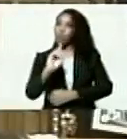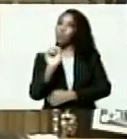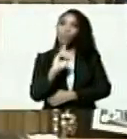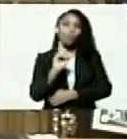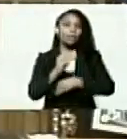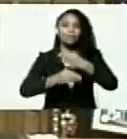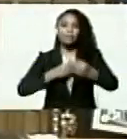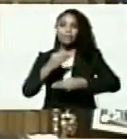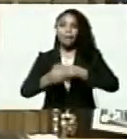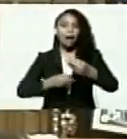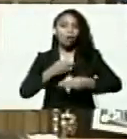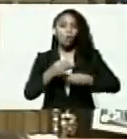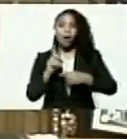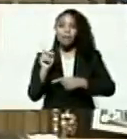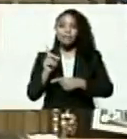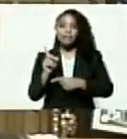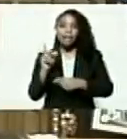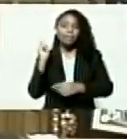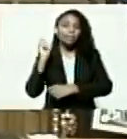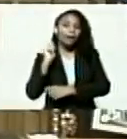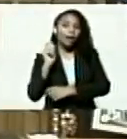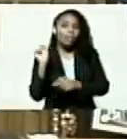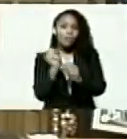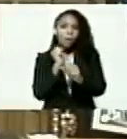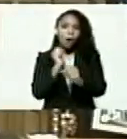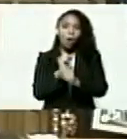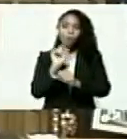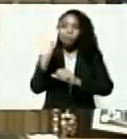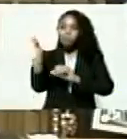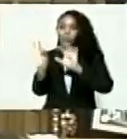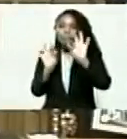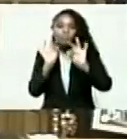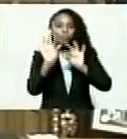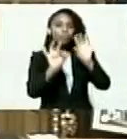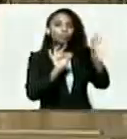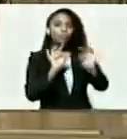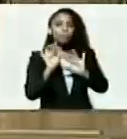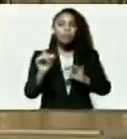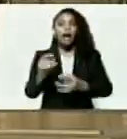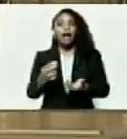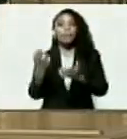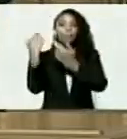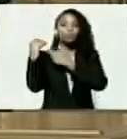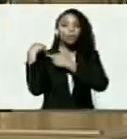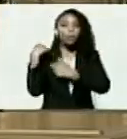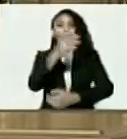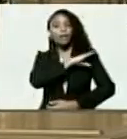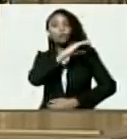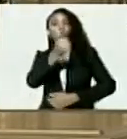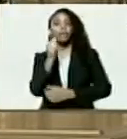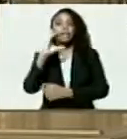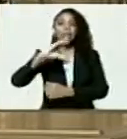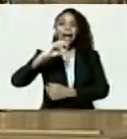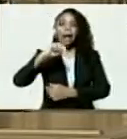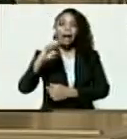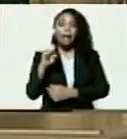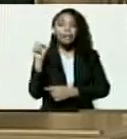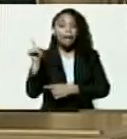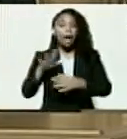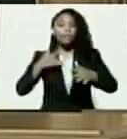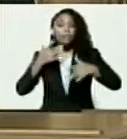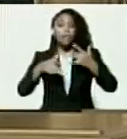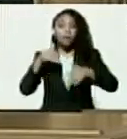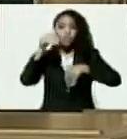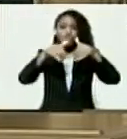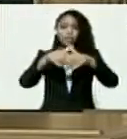llevaron a cabo esta misión de elegir a los rectores y rectoras del Consejo Nacional Electoral, por lo que para las elecciones parlamentarias